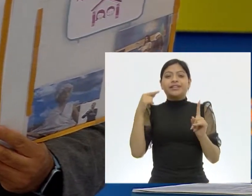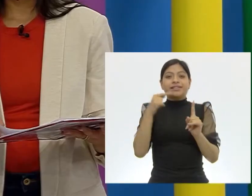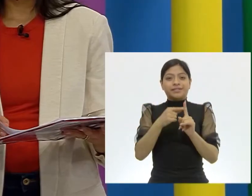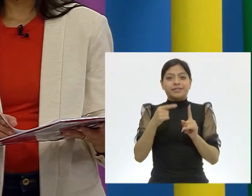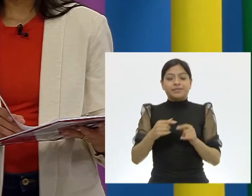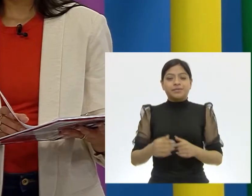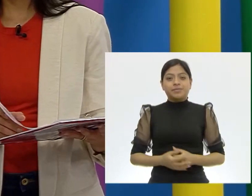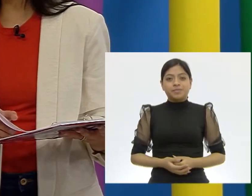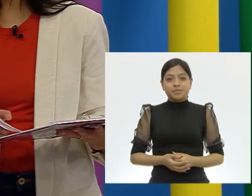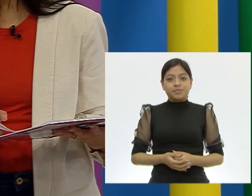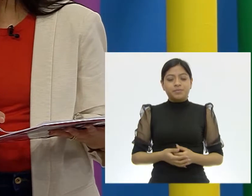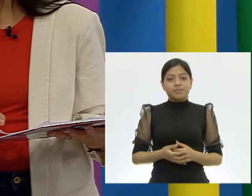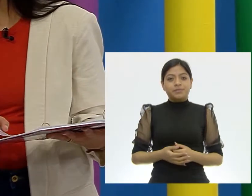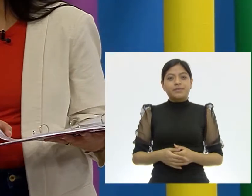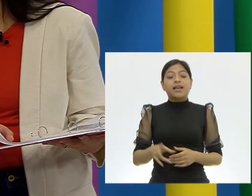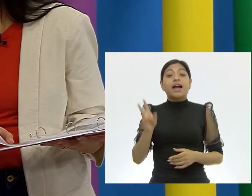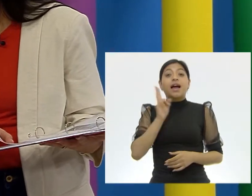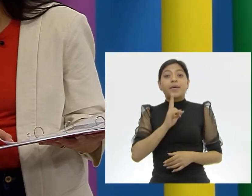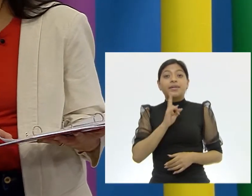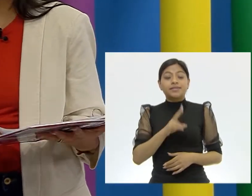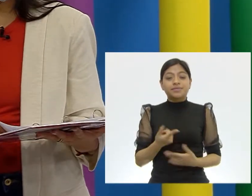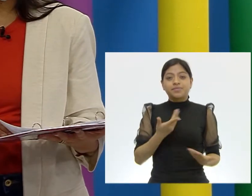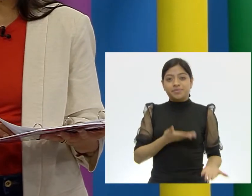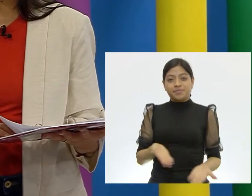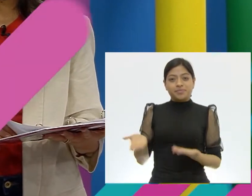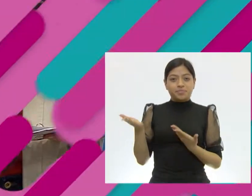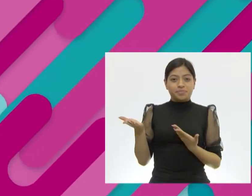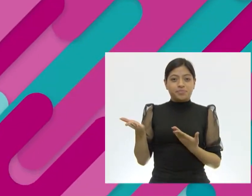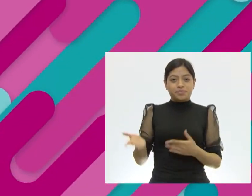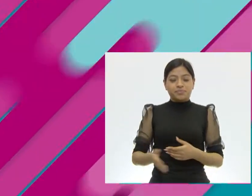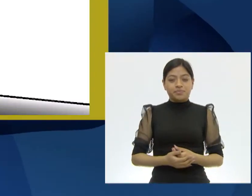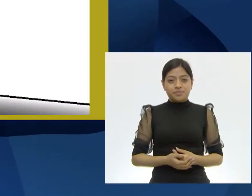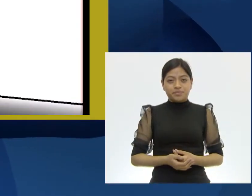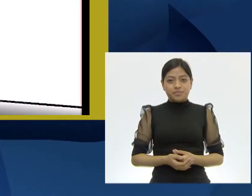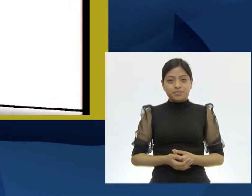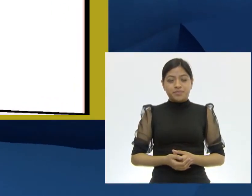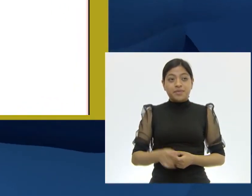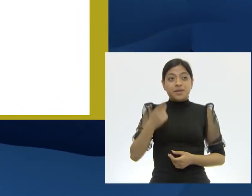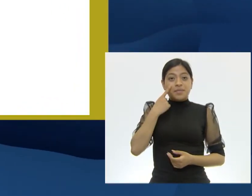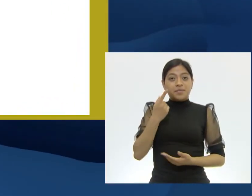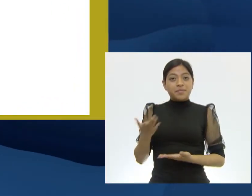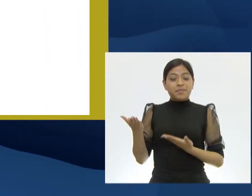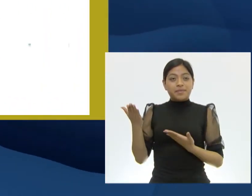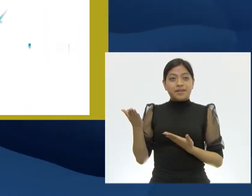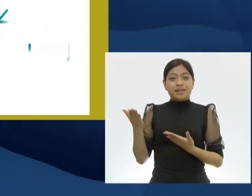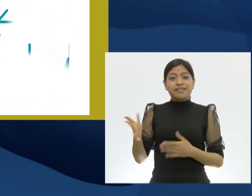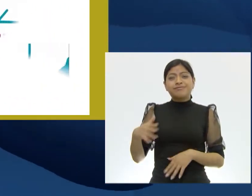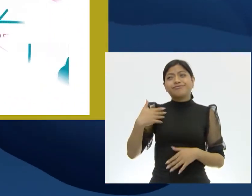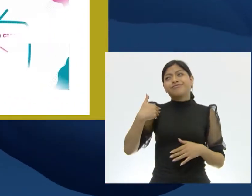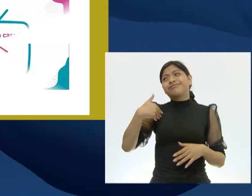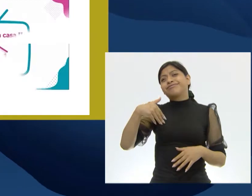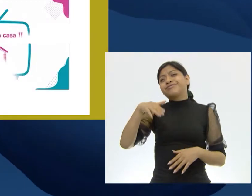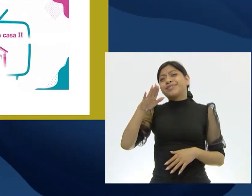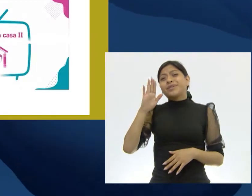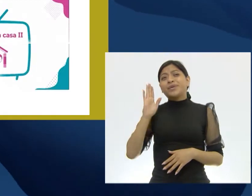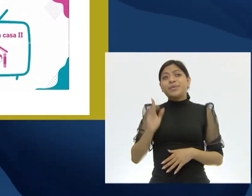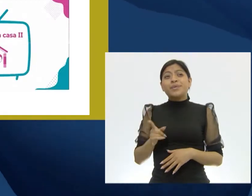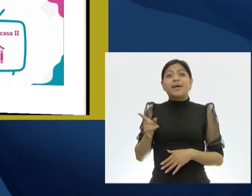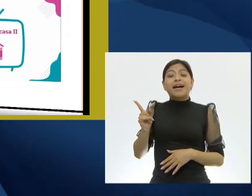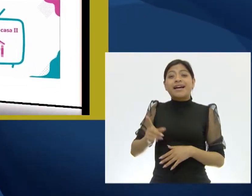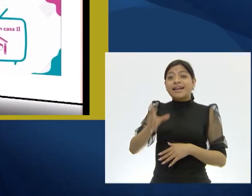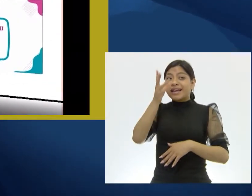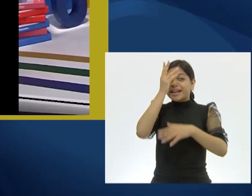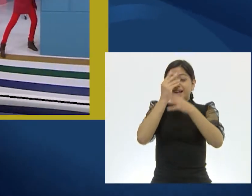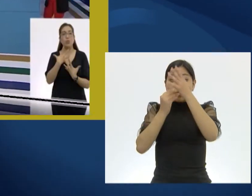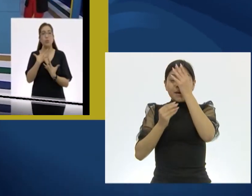Exacto. Vamos a verlo, ¿te parece? Me parece perfecto. Mira, qué nostalgia. En alguno de estos aprendimos que